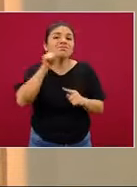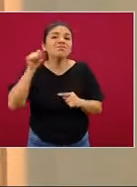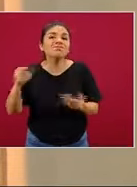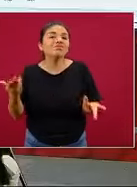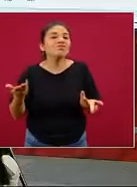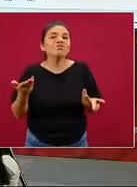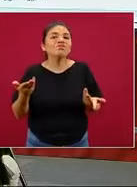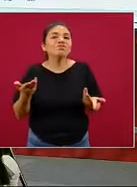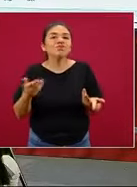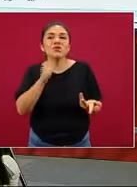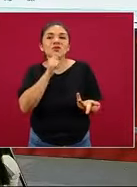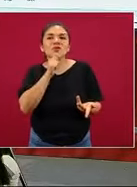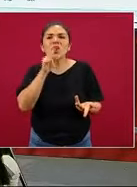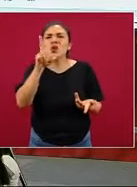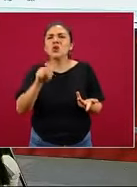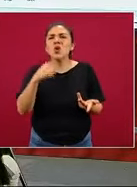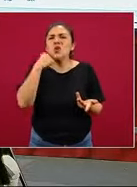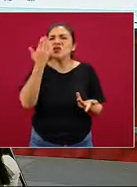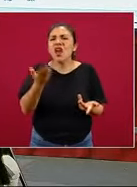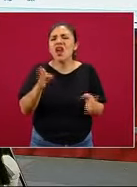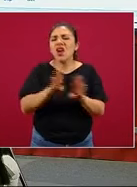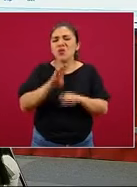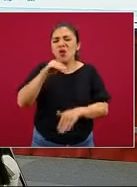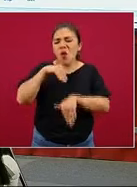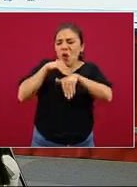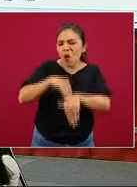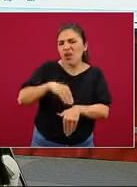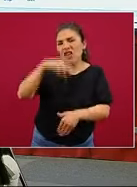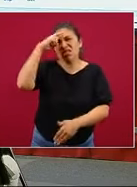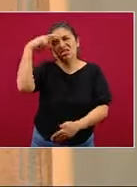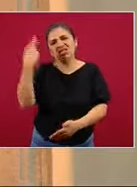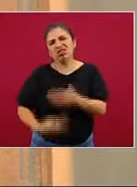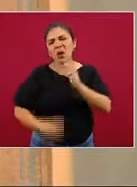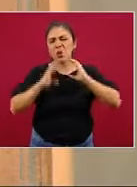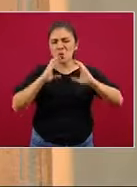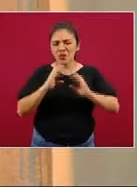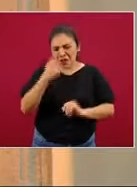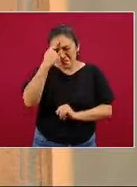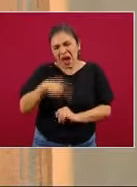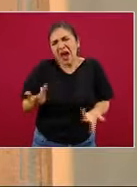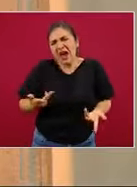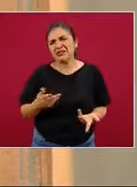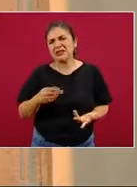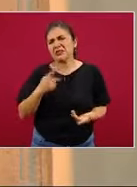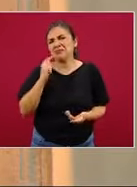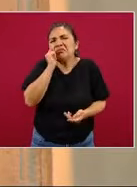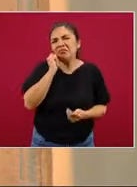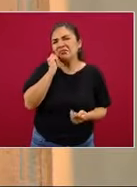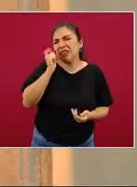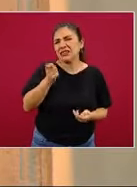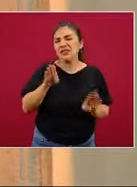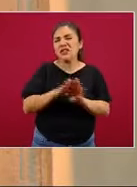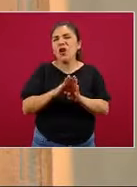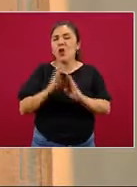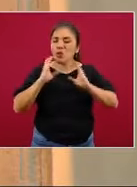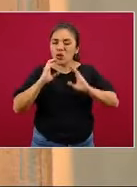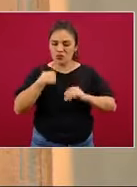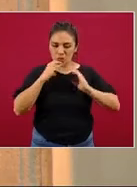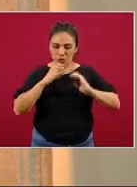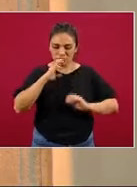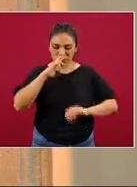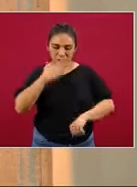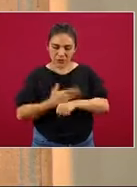no quieren seguir las precauciones básicas para